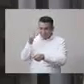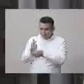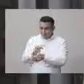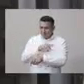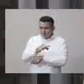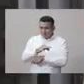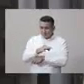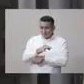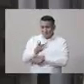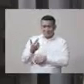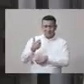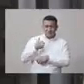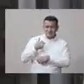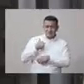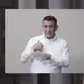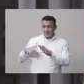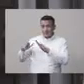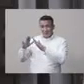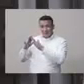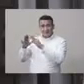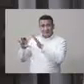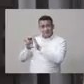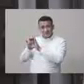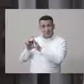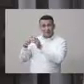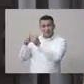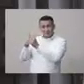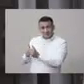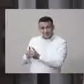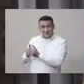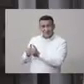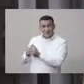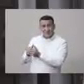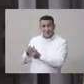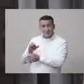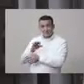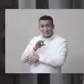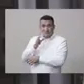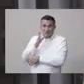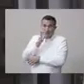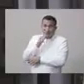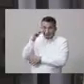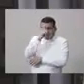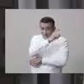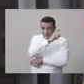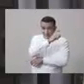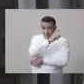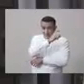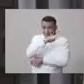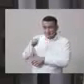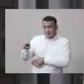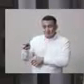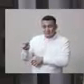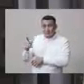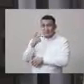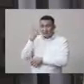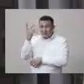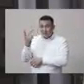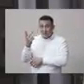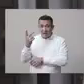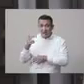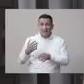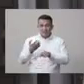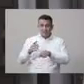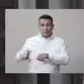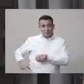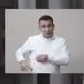posibilidades de aislarse en sus domicilios por la causa que sea, sigue a su disposición el albergue que el gobierno del